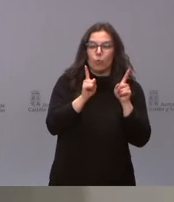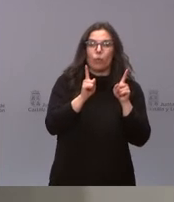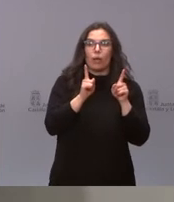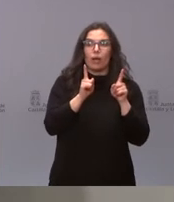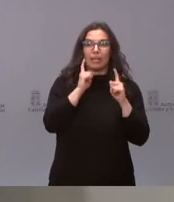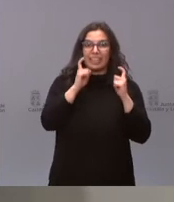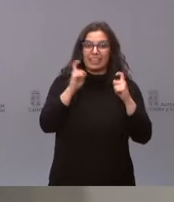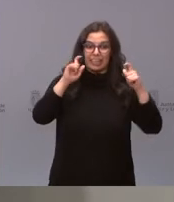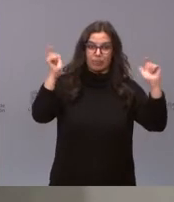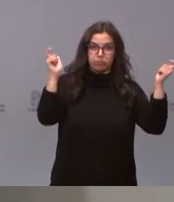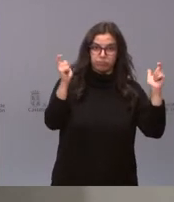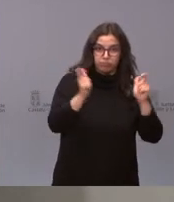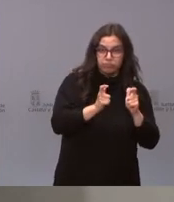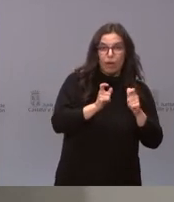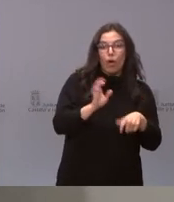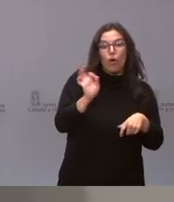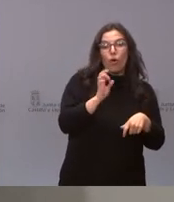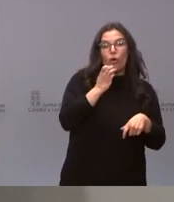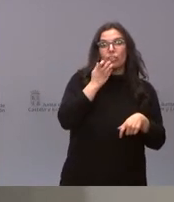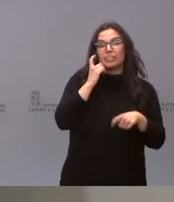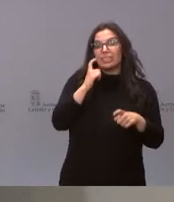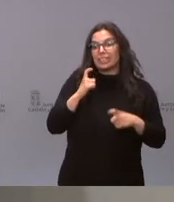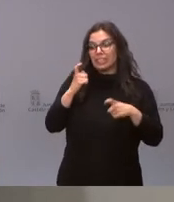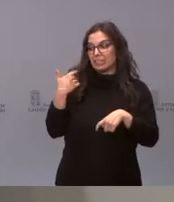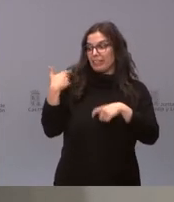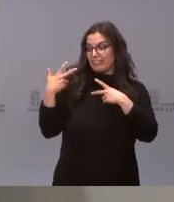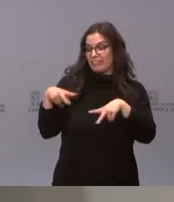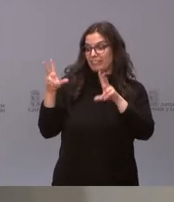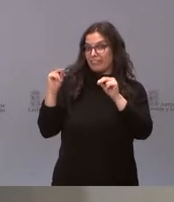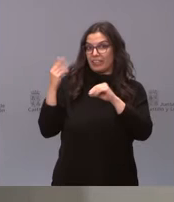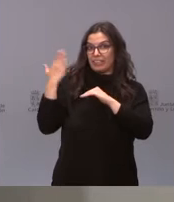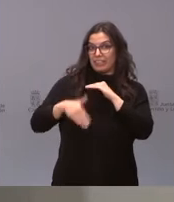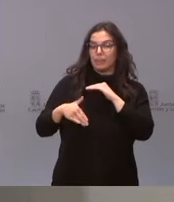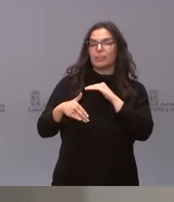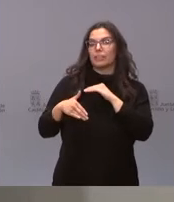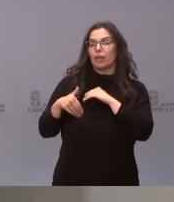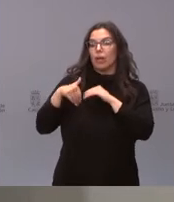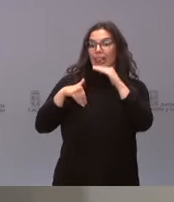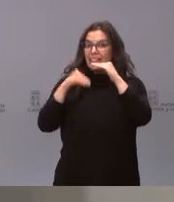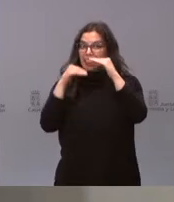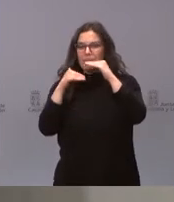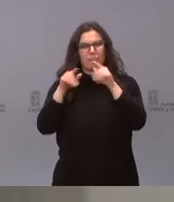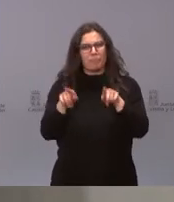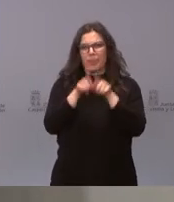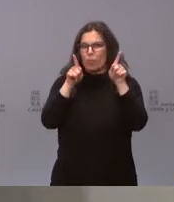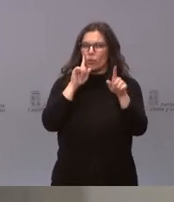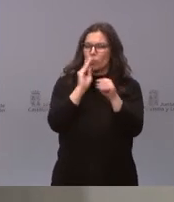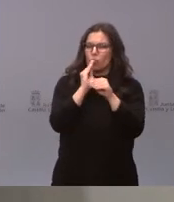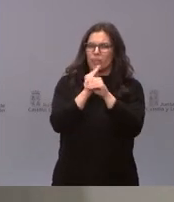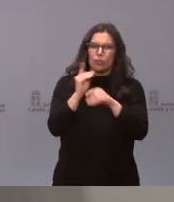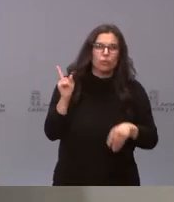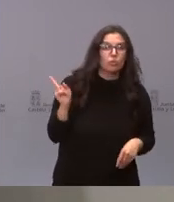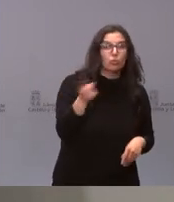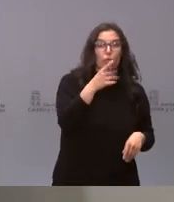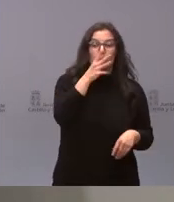disminuir la incidencia acumulada como si acabamos de salir de ella o estamos muy cerca de esas incidencias porque